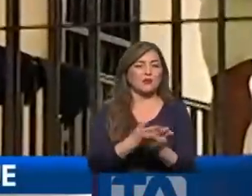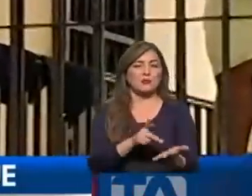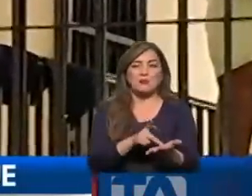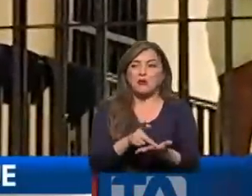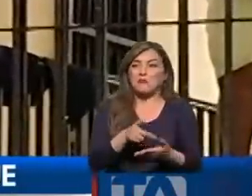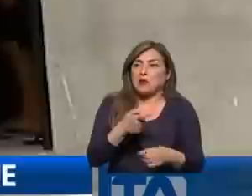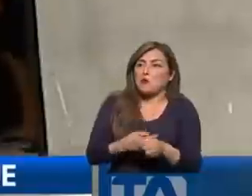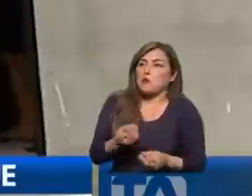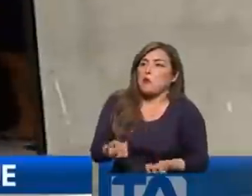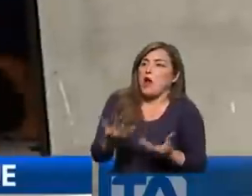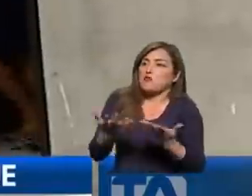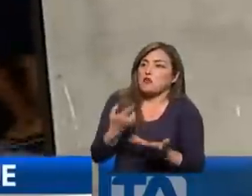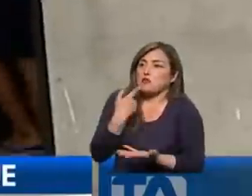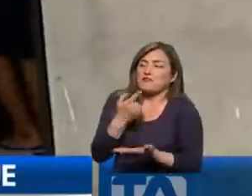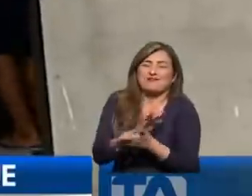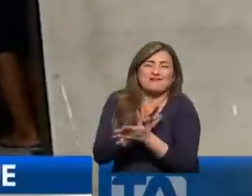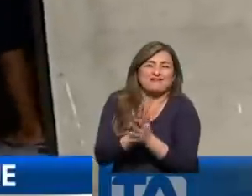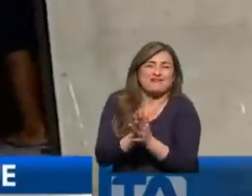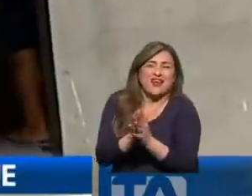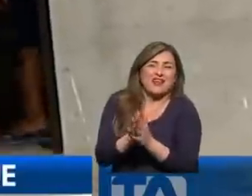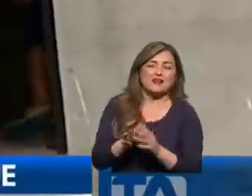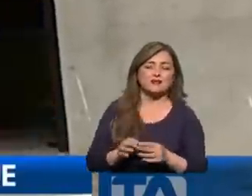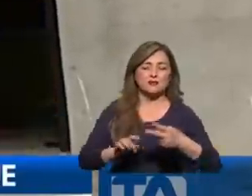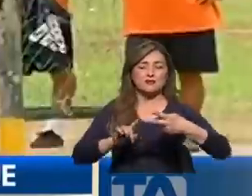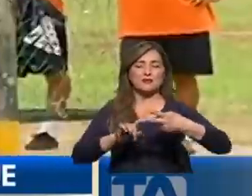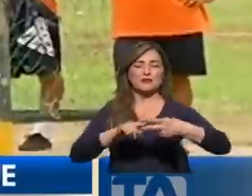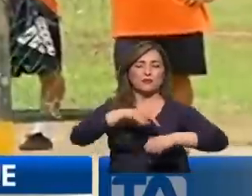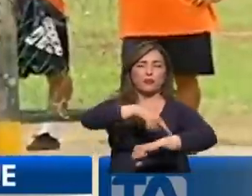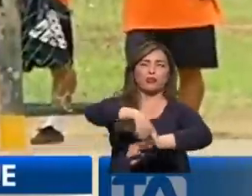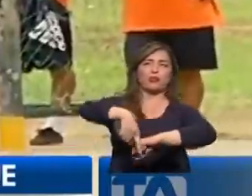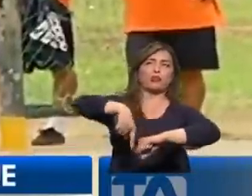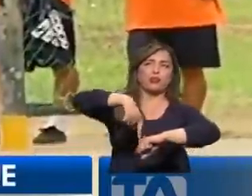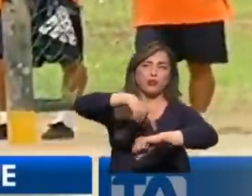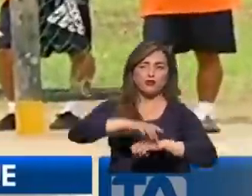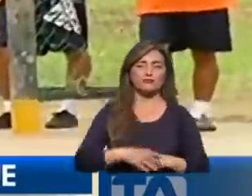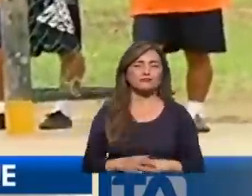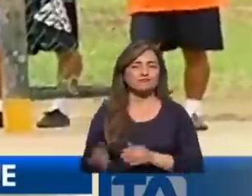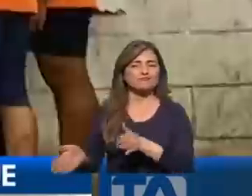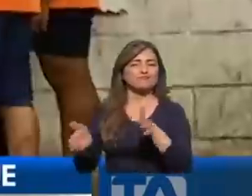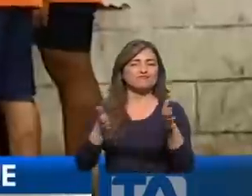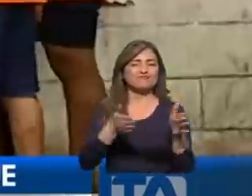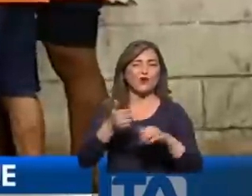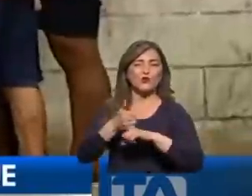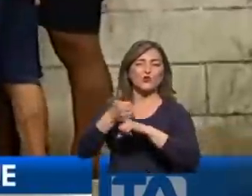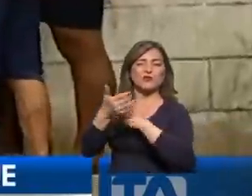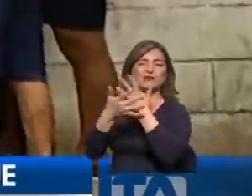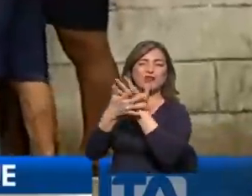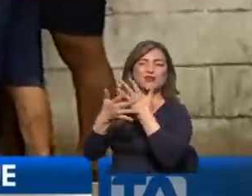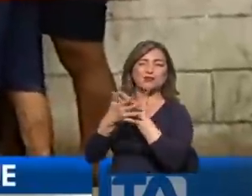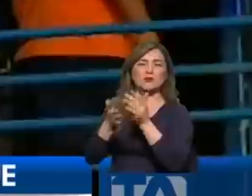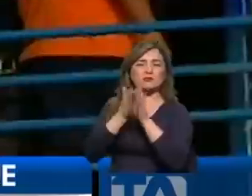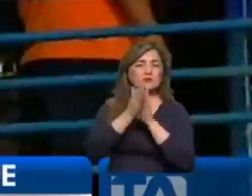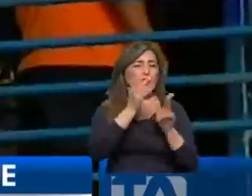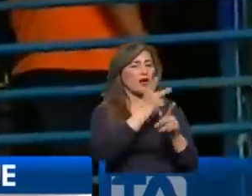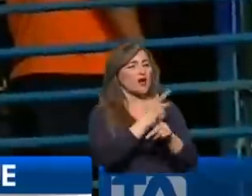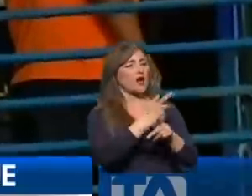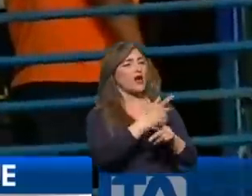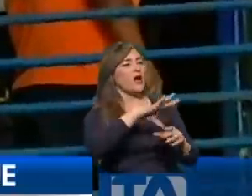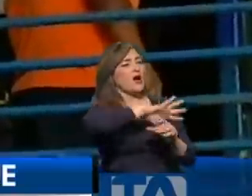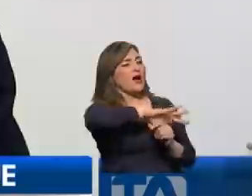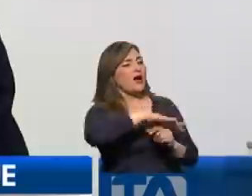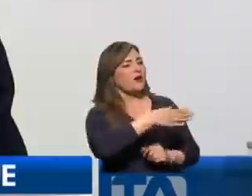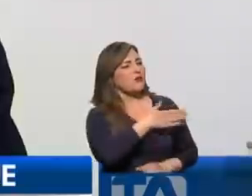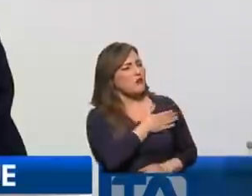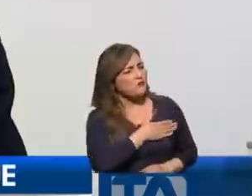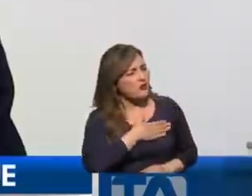no se concretan. Y lo segundo, toma su tiempo. El SNAI ha pedido a Cancillería que busque la forma de agilizar los procesos de